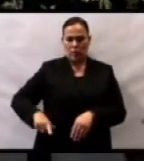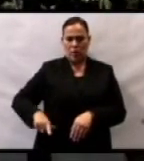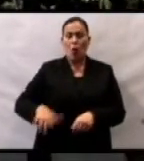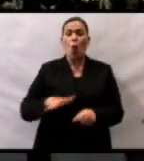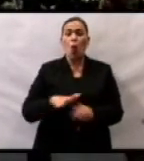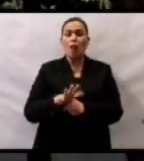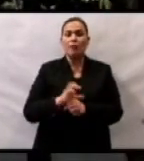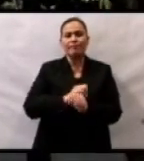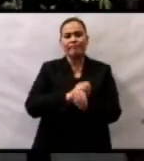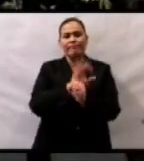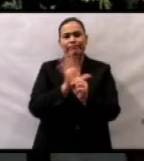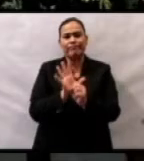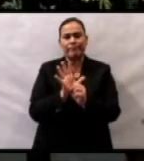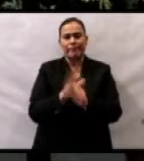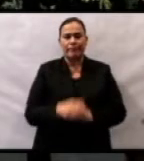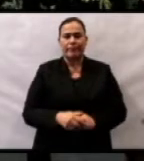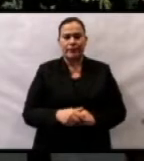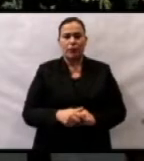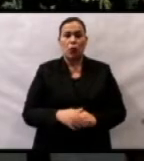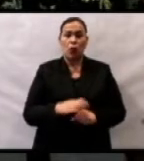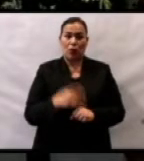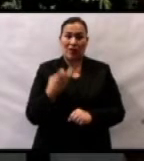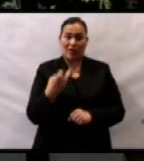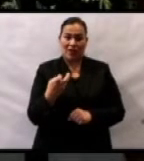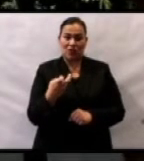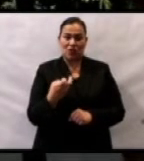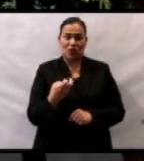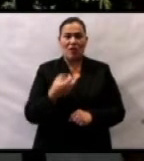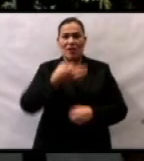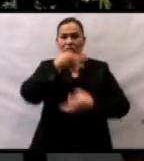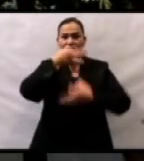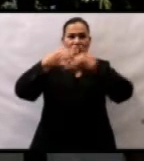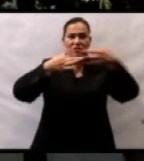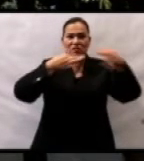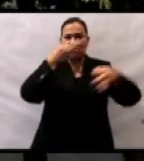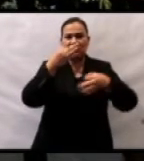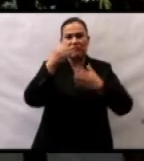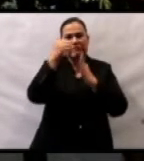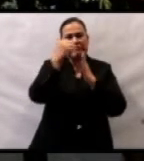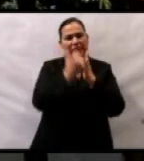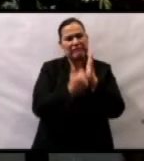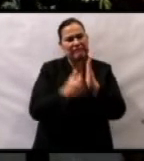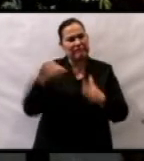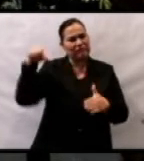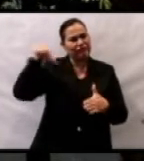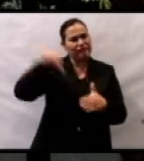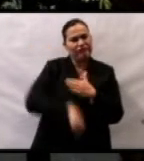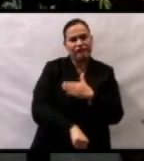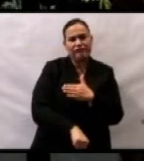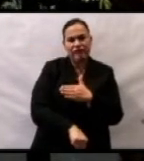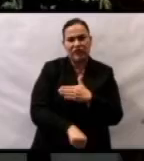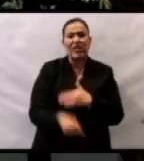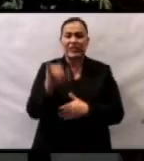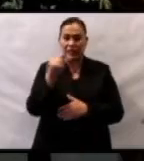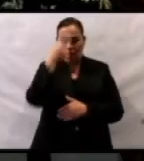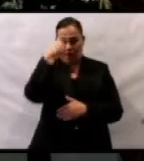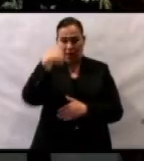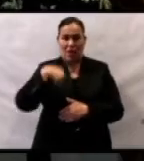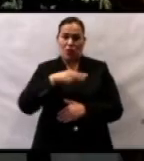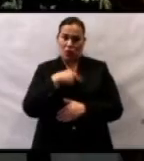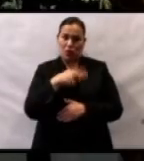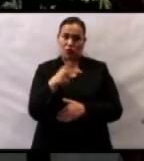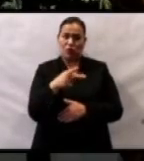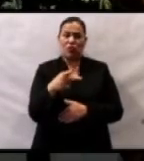pandemia, porque las noticias fueron poco alentadoras y los pronósticos para nuestro municipio